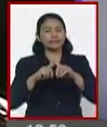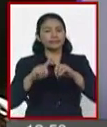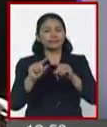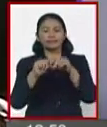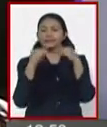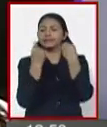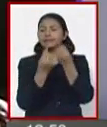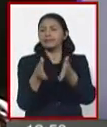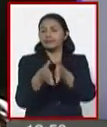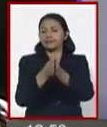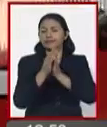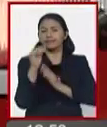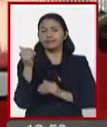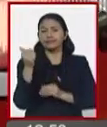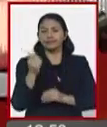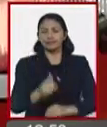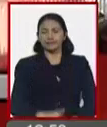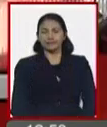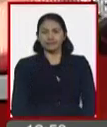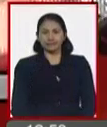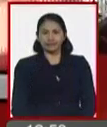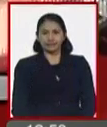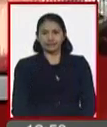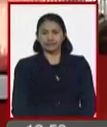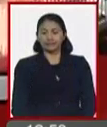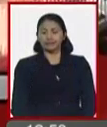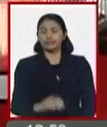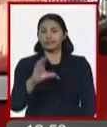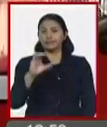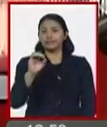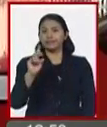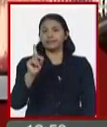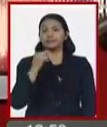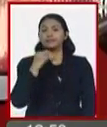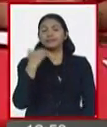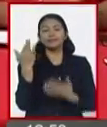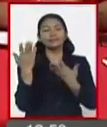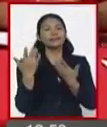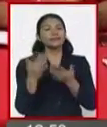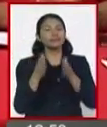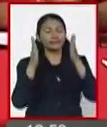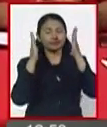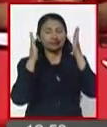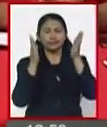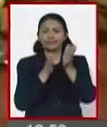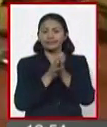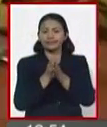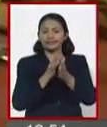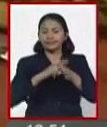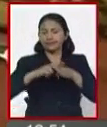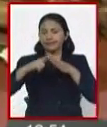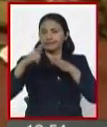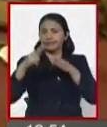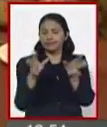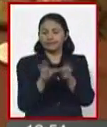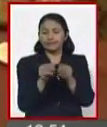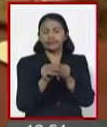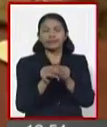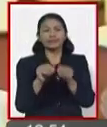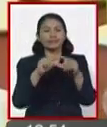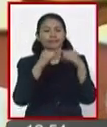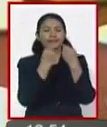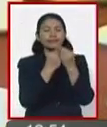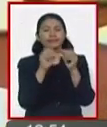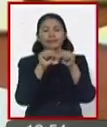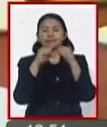embargo los sectores piden 10 la central obrera departamental espera con expectativa el resultado final de la reunión entre los